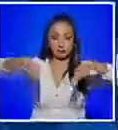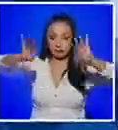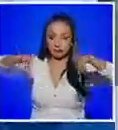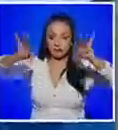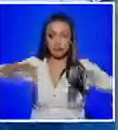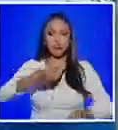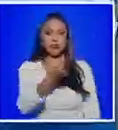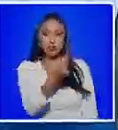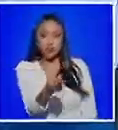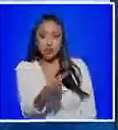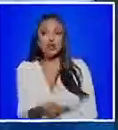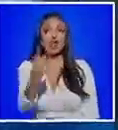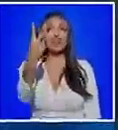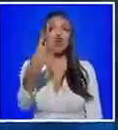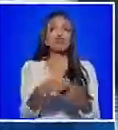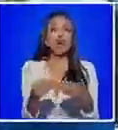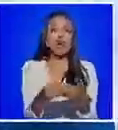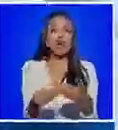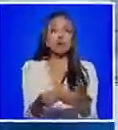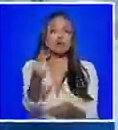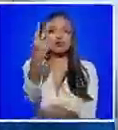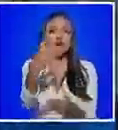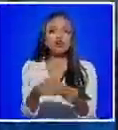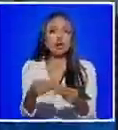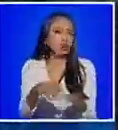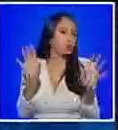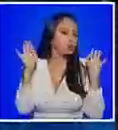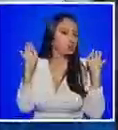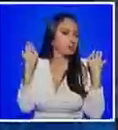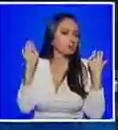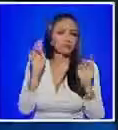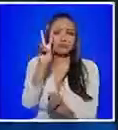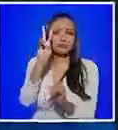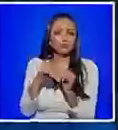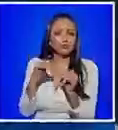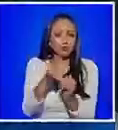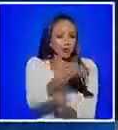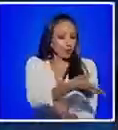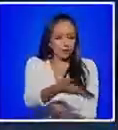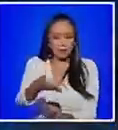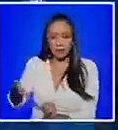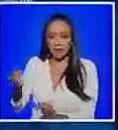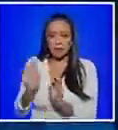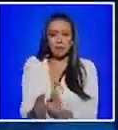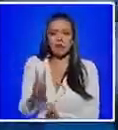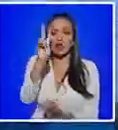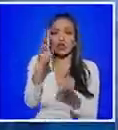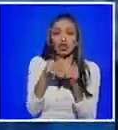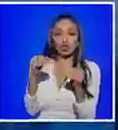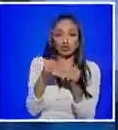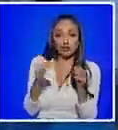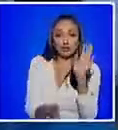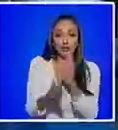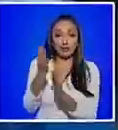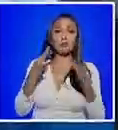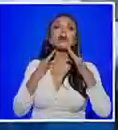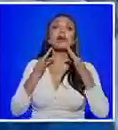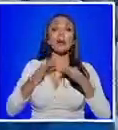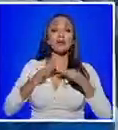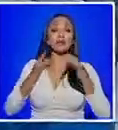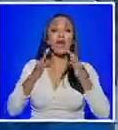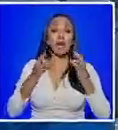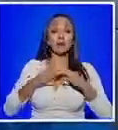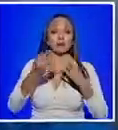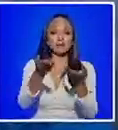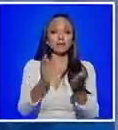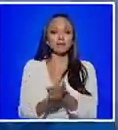el saquito? $2. $2, vea, para todo, mí. $2, venga nomás. Para que pueda también irse al colegio, a la escuela, al jardín.